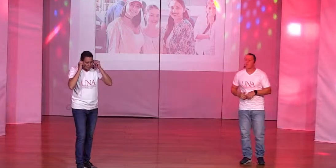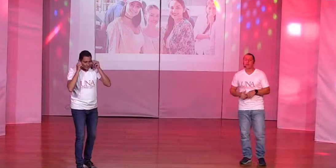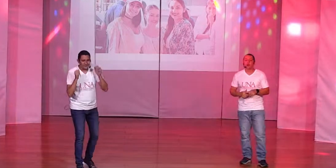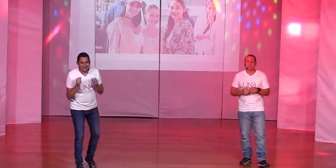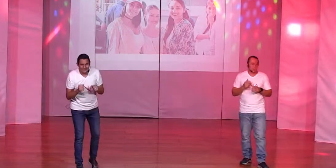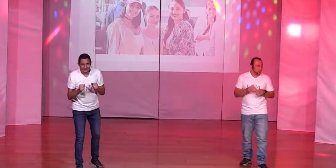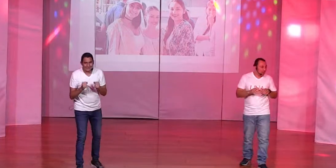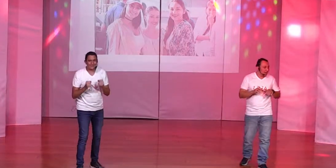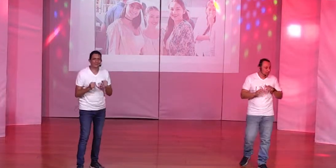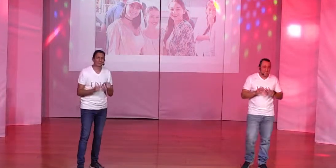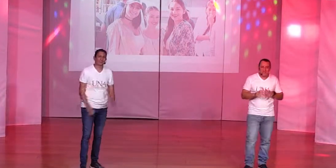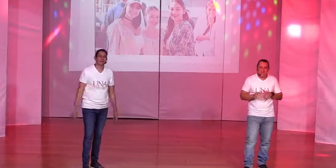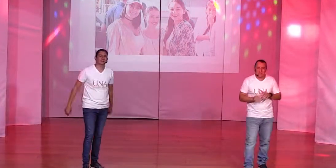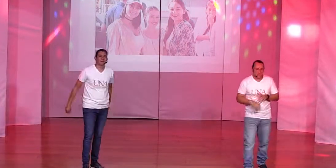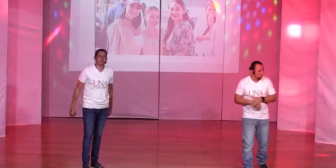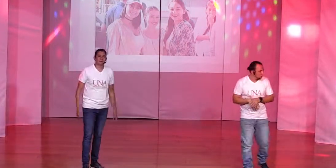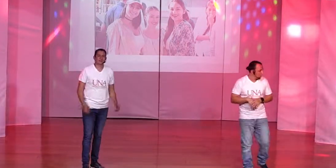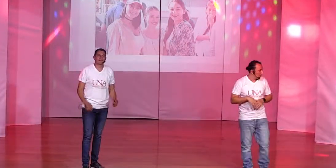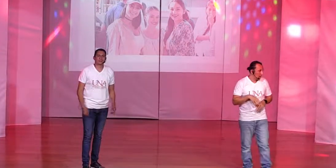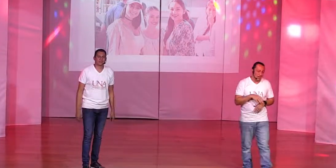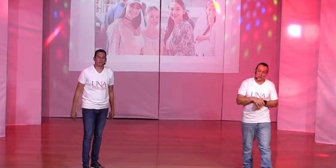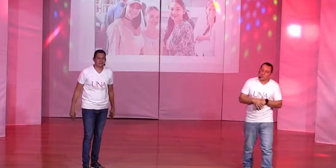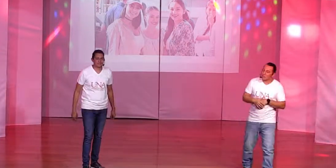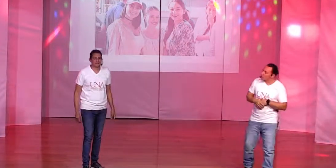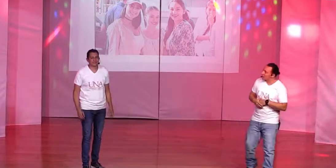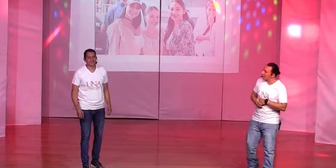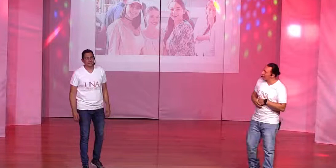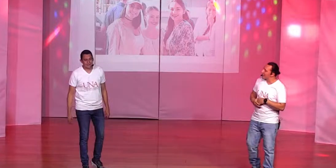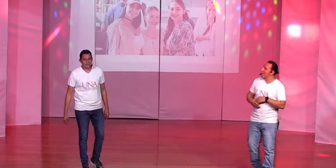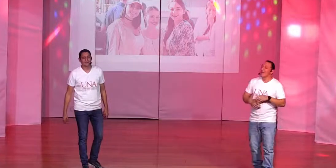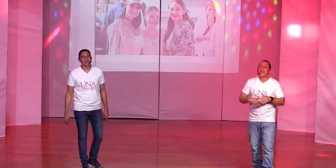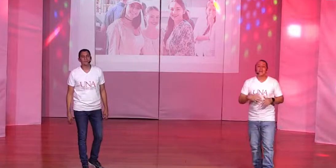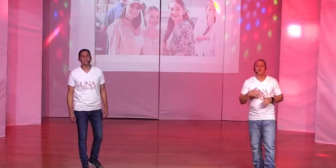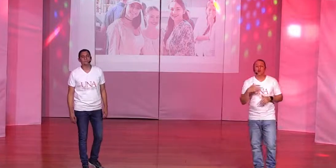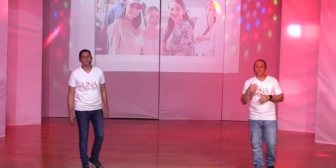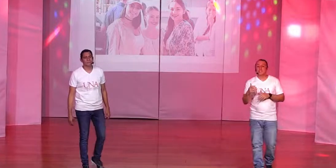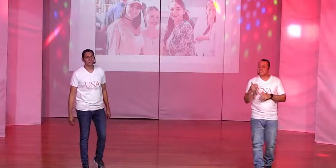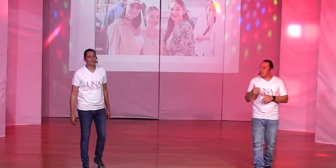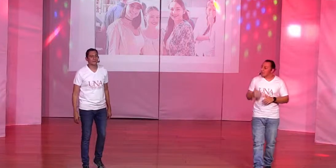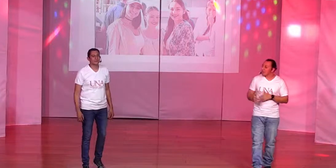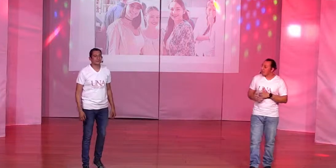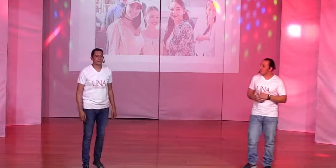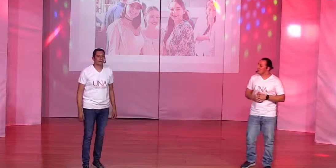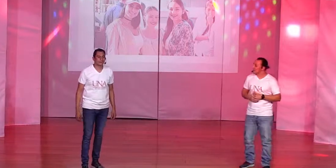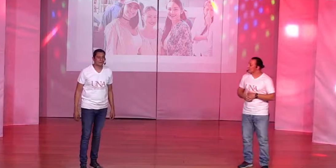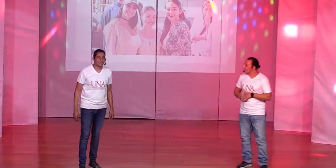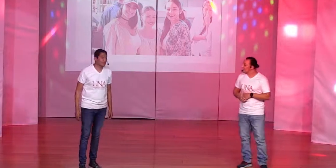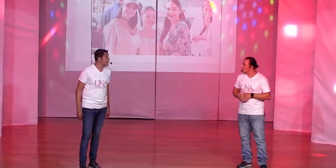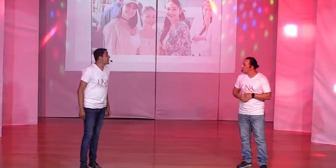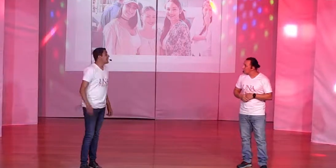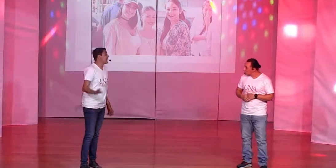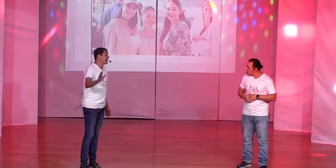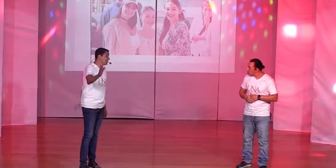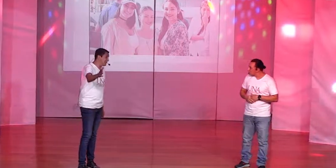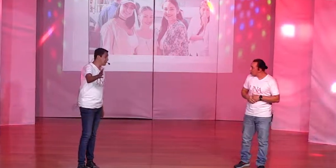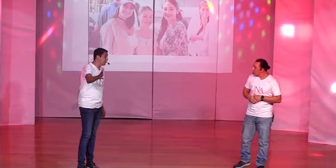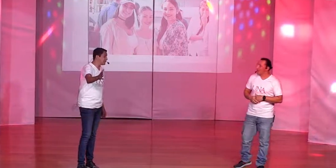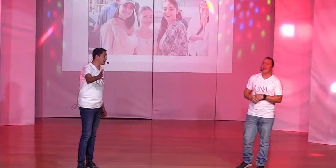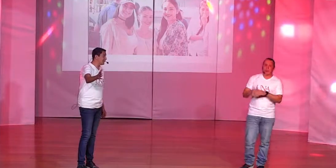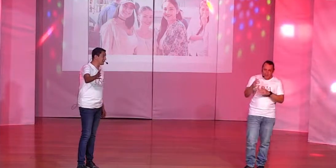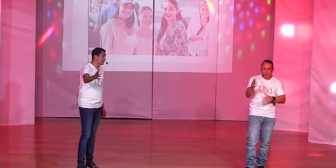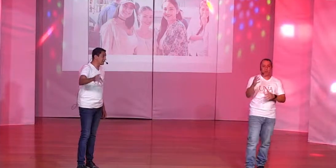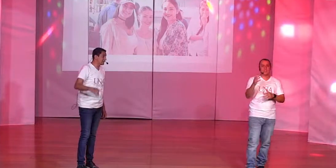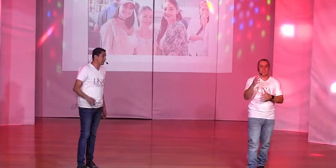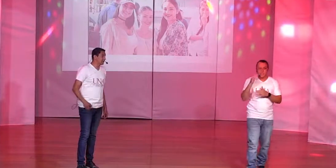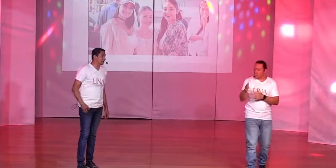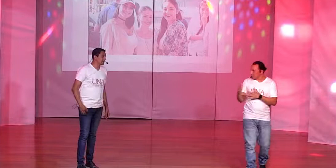amigo, que nos respondan ahí en el chat. Doña Marlene nos ayuda también. Sí. ¿Dónde está ubicado el Departamento de Salud? El video lo